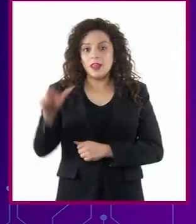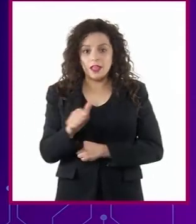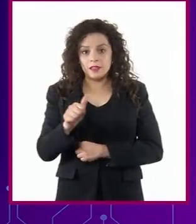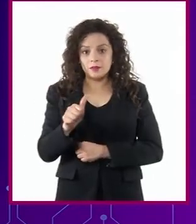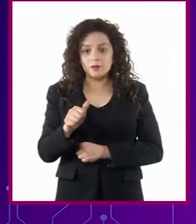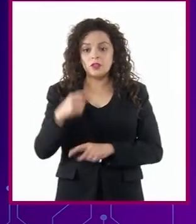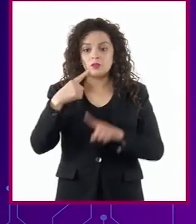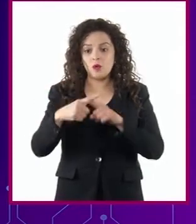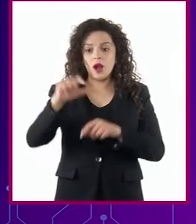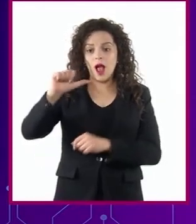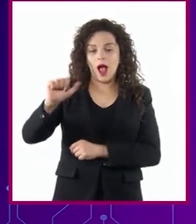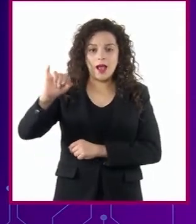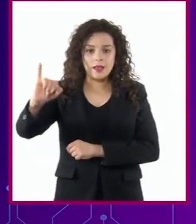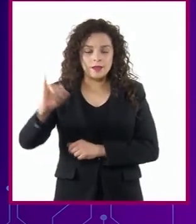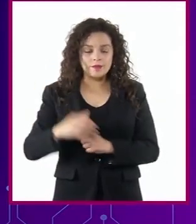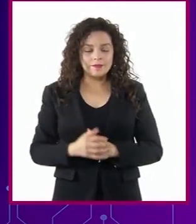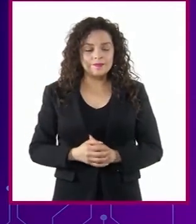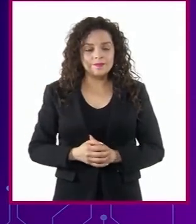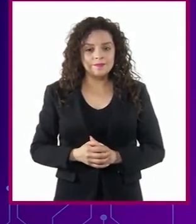intervalo modal.